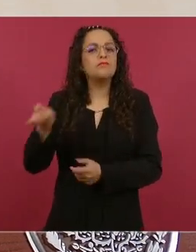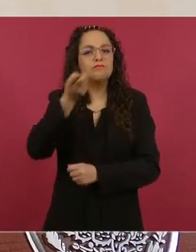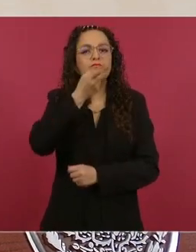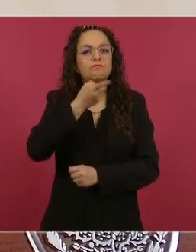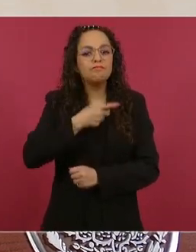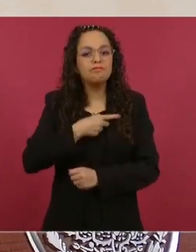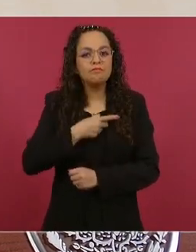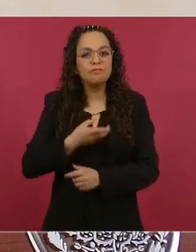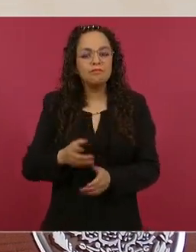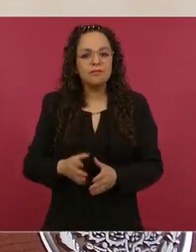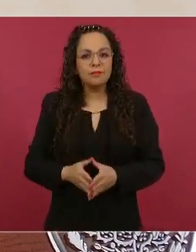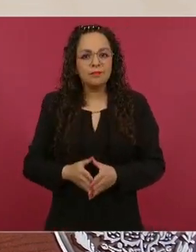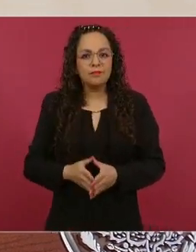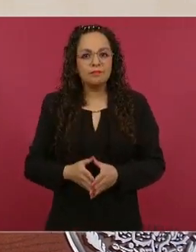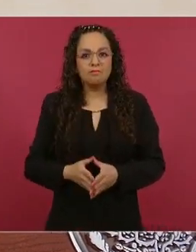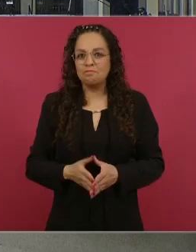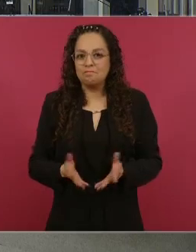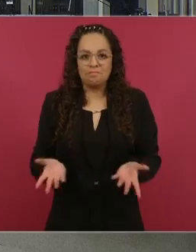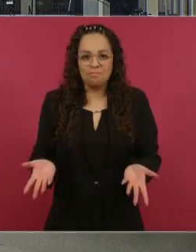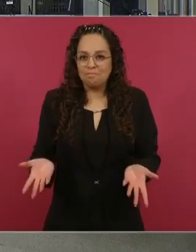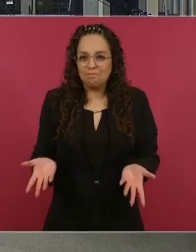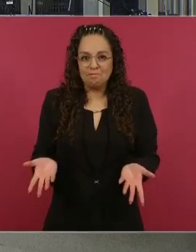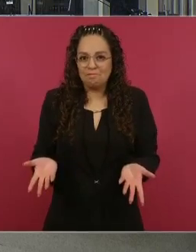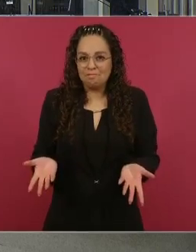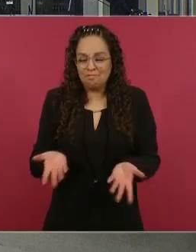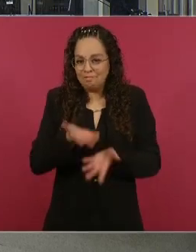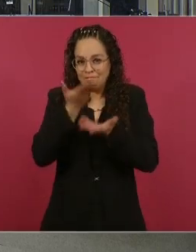de los jueces, no,